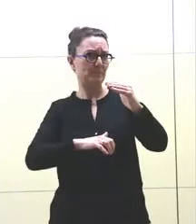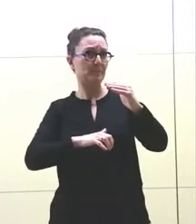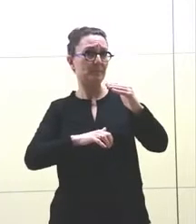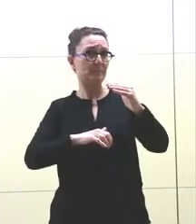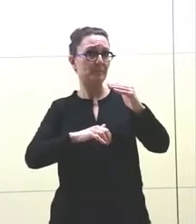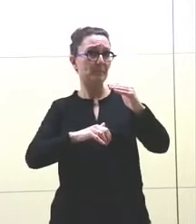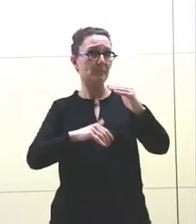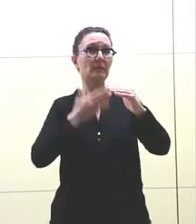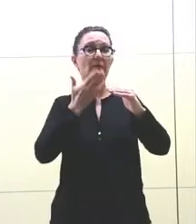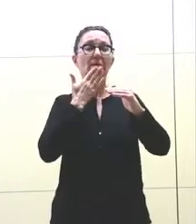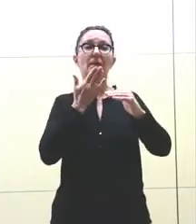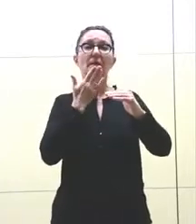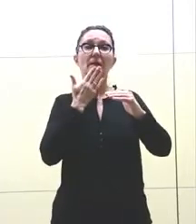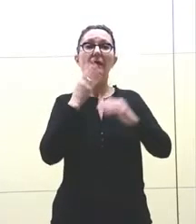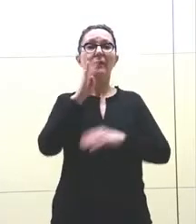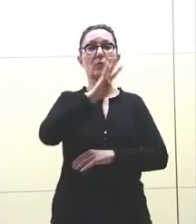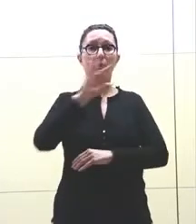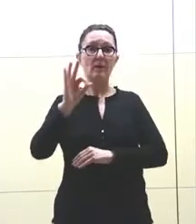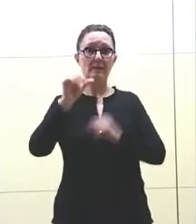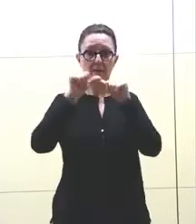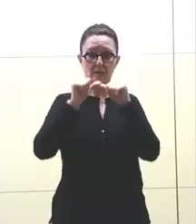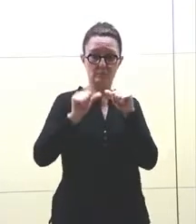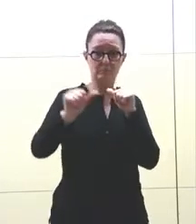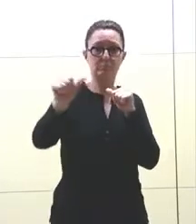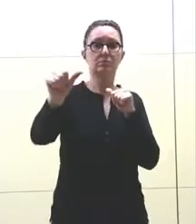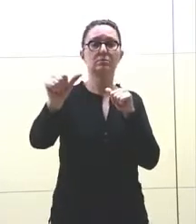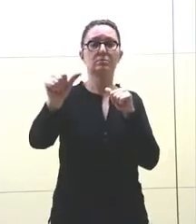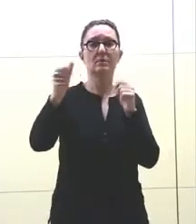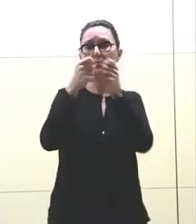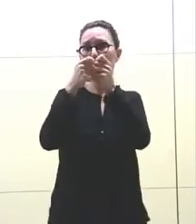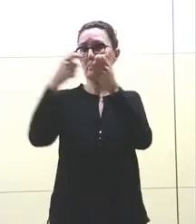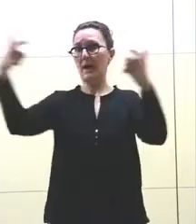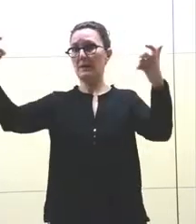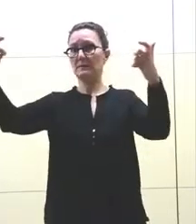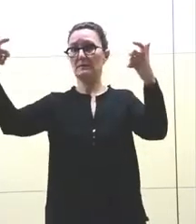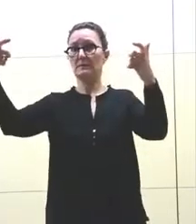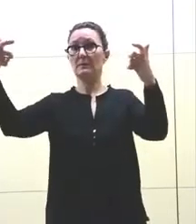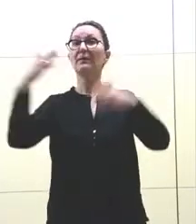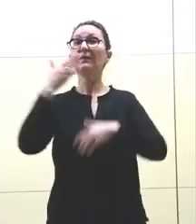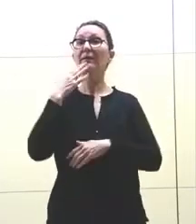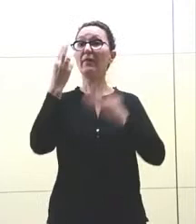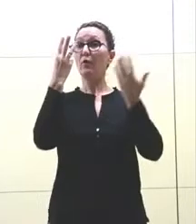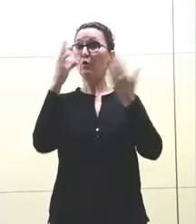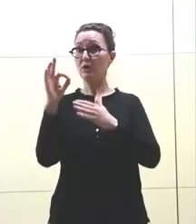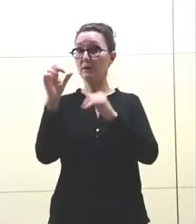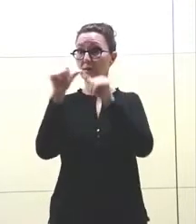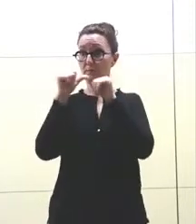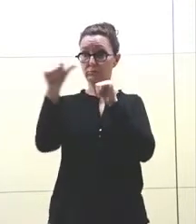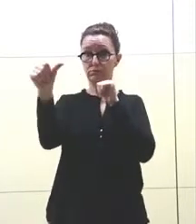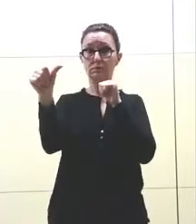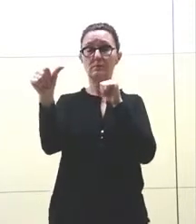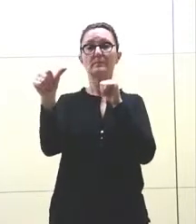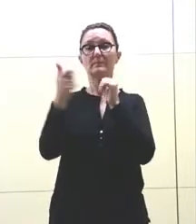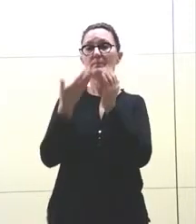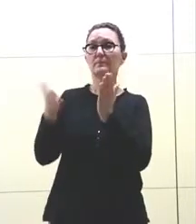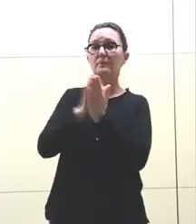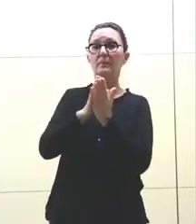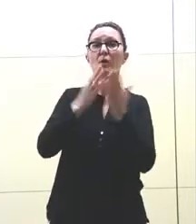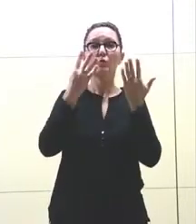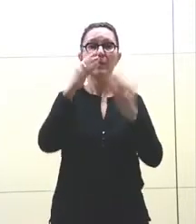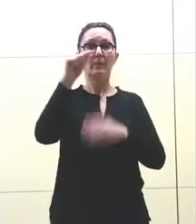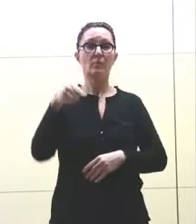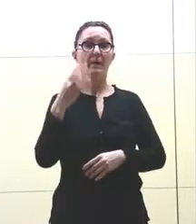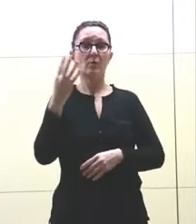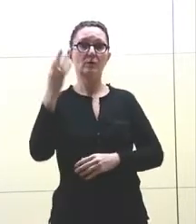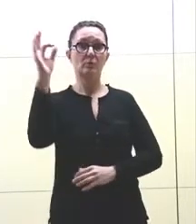por encima de los 40 años y aquellas personas que tienen más de 80 años, pues la letalidad es de